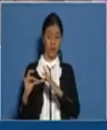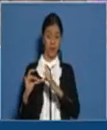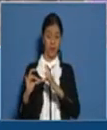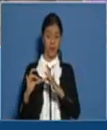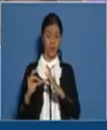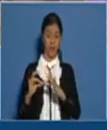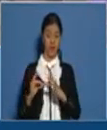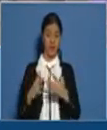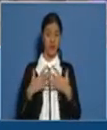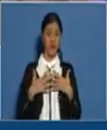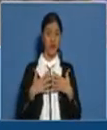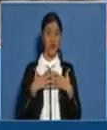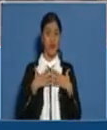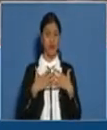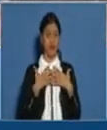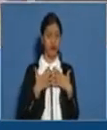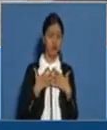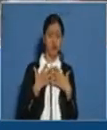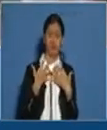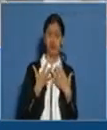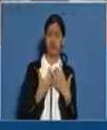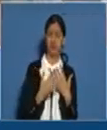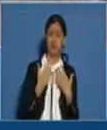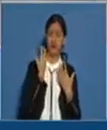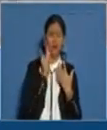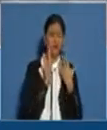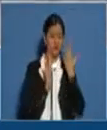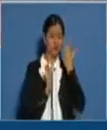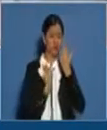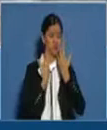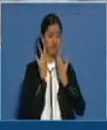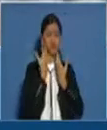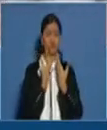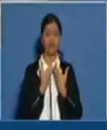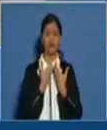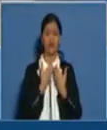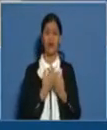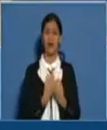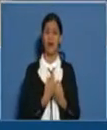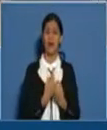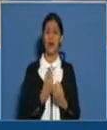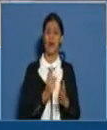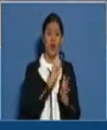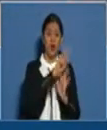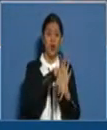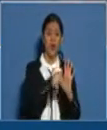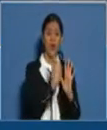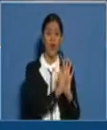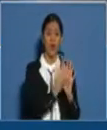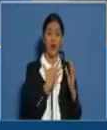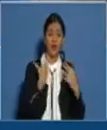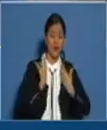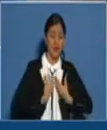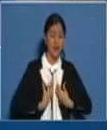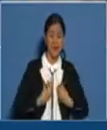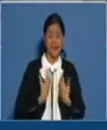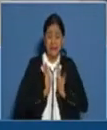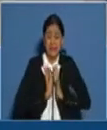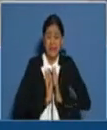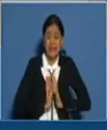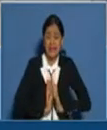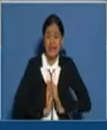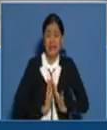provoca un sofocamiento, una deshidratación. Estar ahí con una hora colocado, eso es agotador.